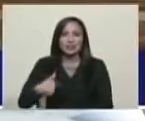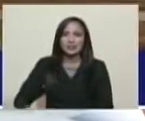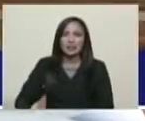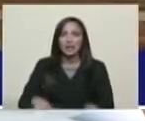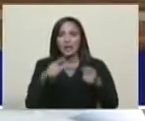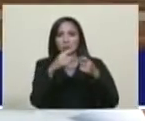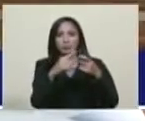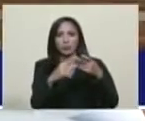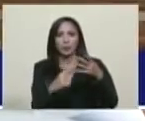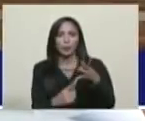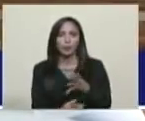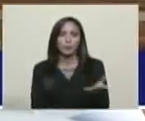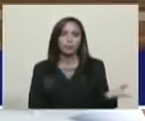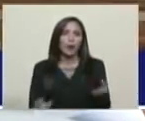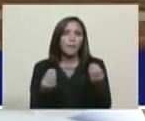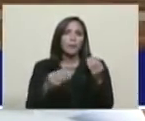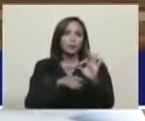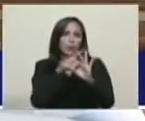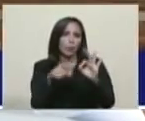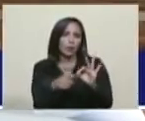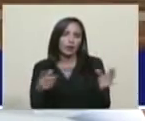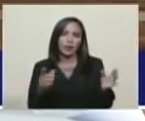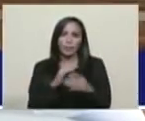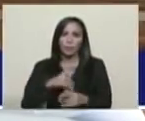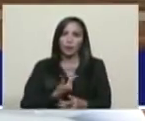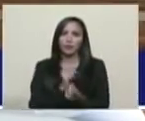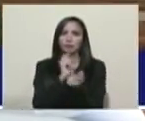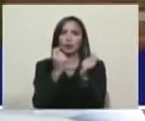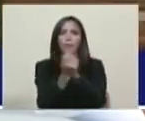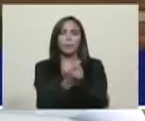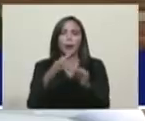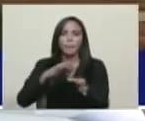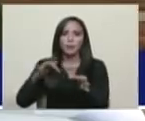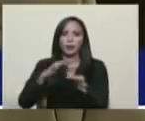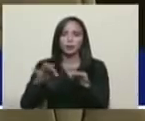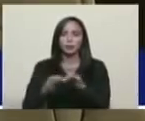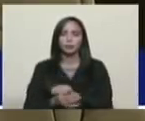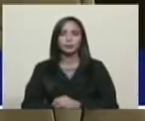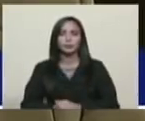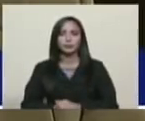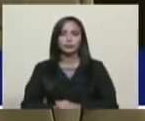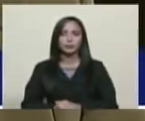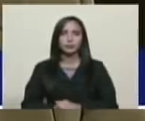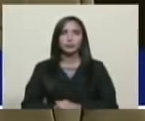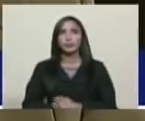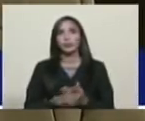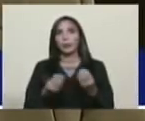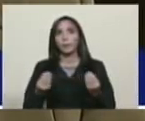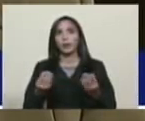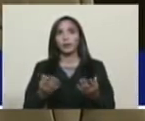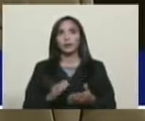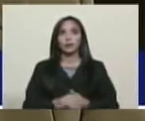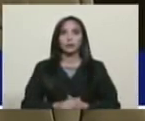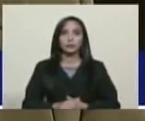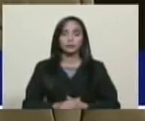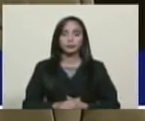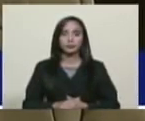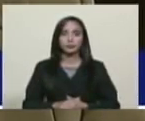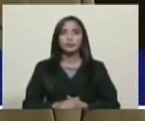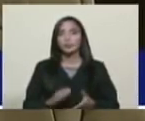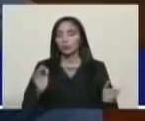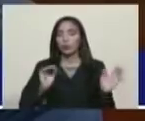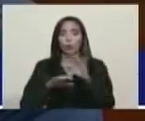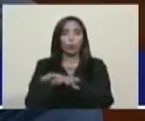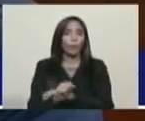en criptomonedas, todas las criptomonedas del mundo, para, bueno, poder comprar lo que